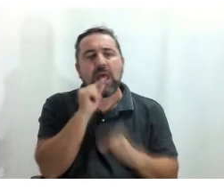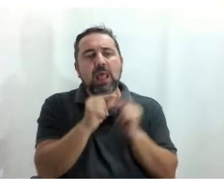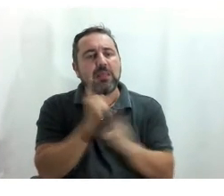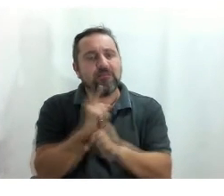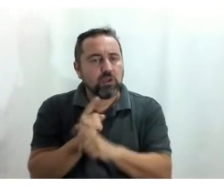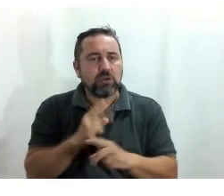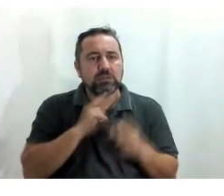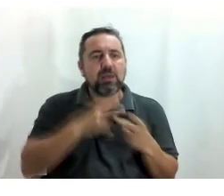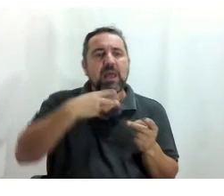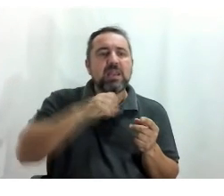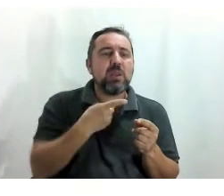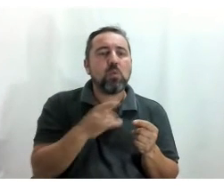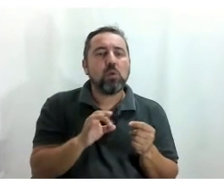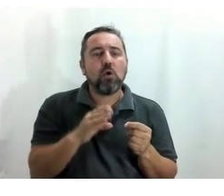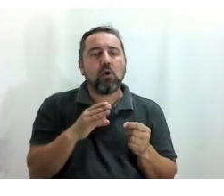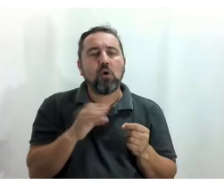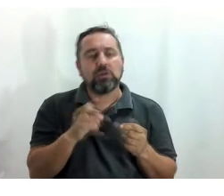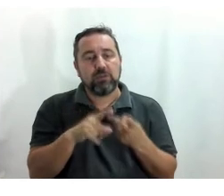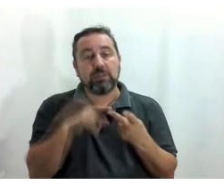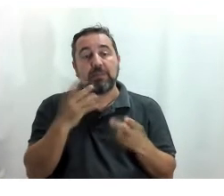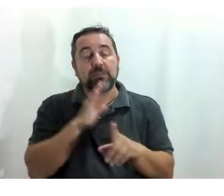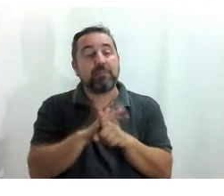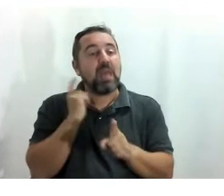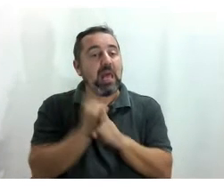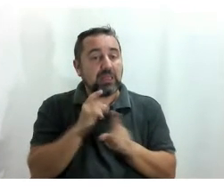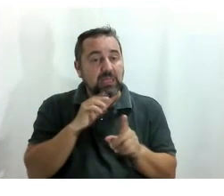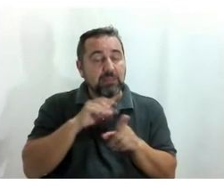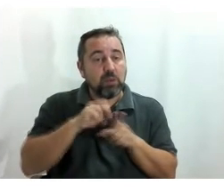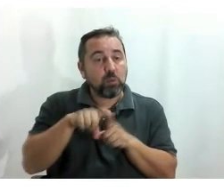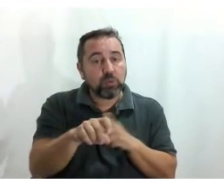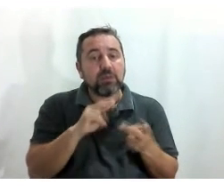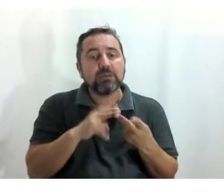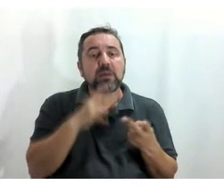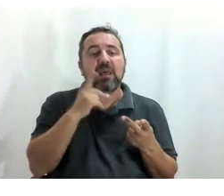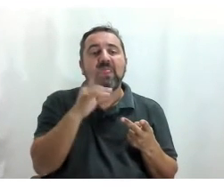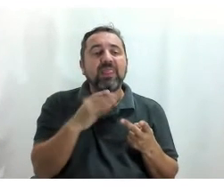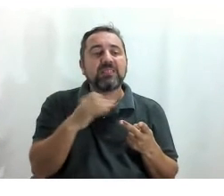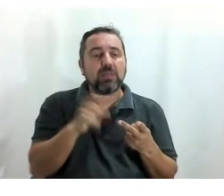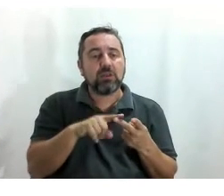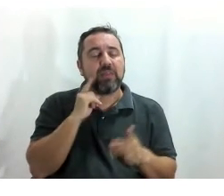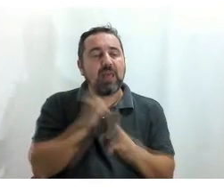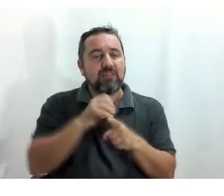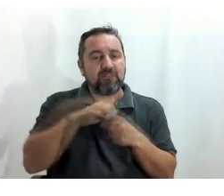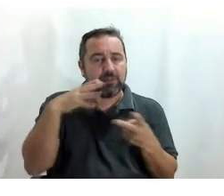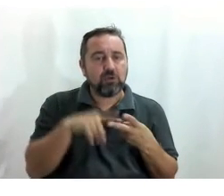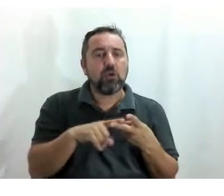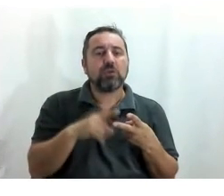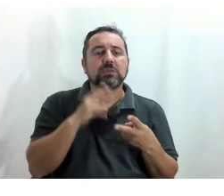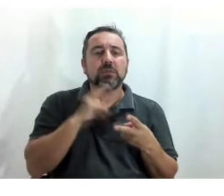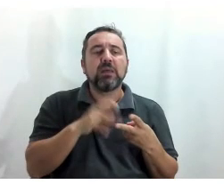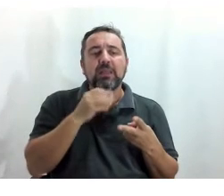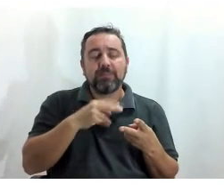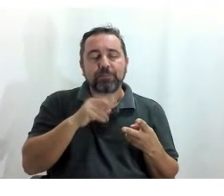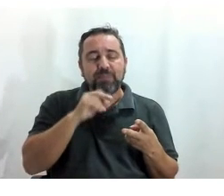todo aminoglucósidos, pero también fármacos antitumorales, sobre todo de la familia del cisplatino, antiinflamatorios, diuréticos o también,